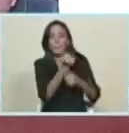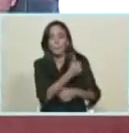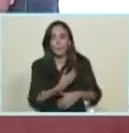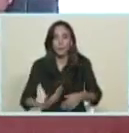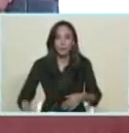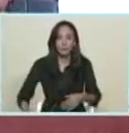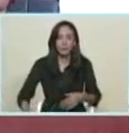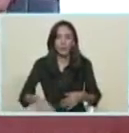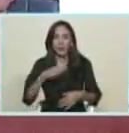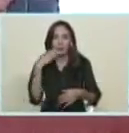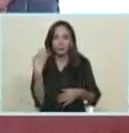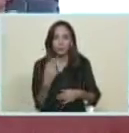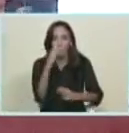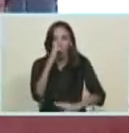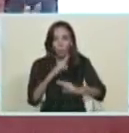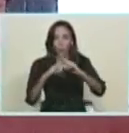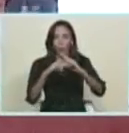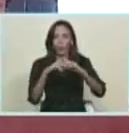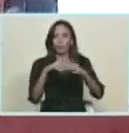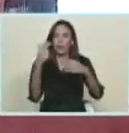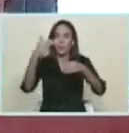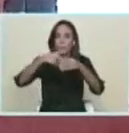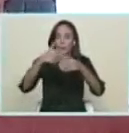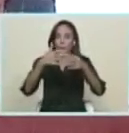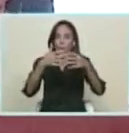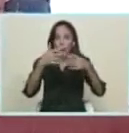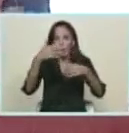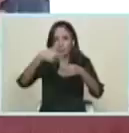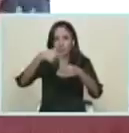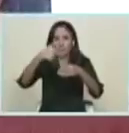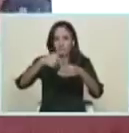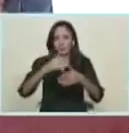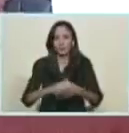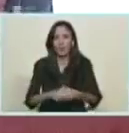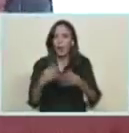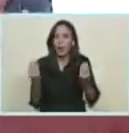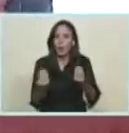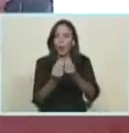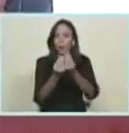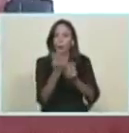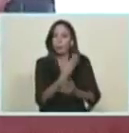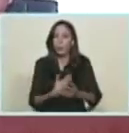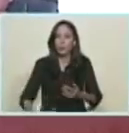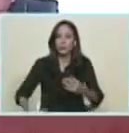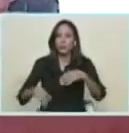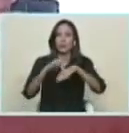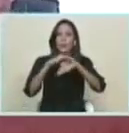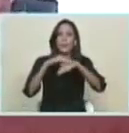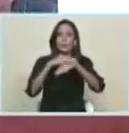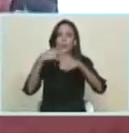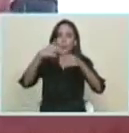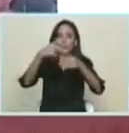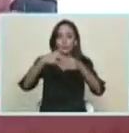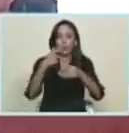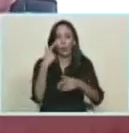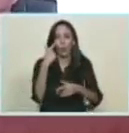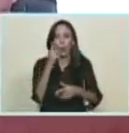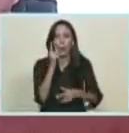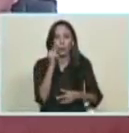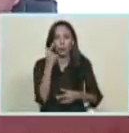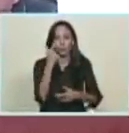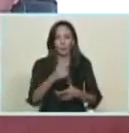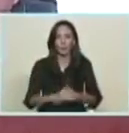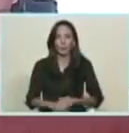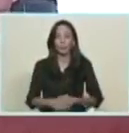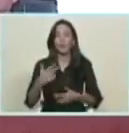de PDVSA y acompañe a la nueva junta directiva al lado de nuestro presidente Manuel Quevedo. Yalí Rodríguez Araque, si